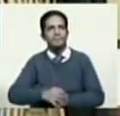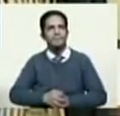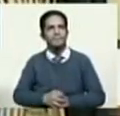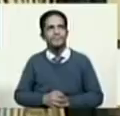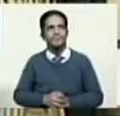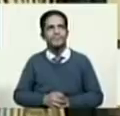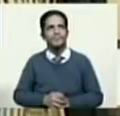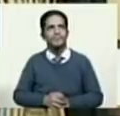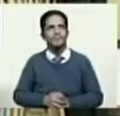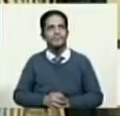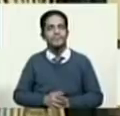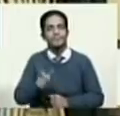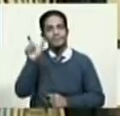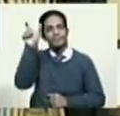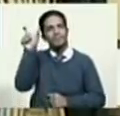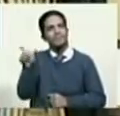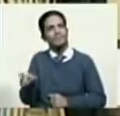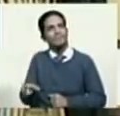El coronel